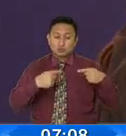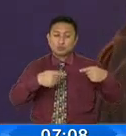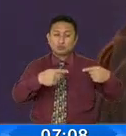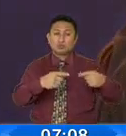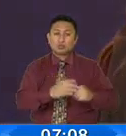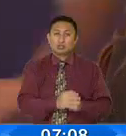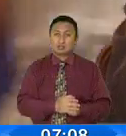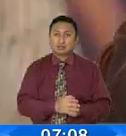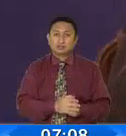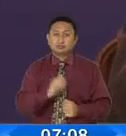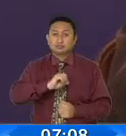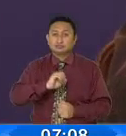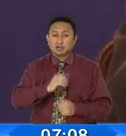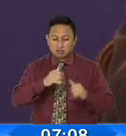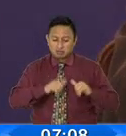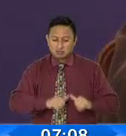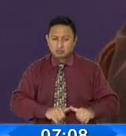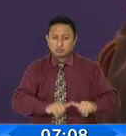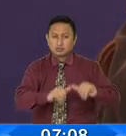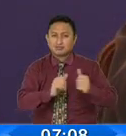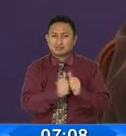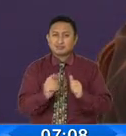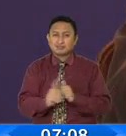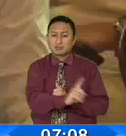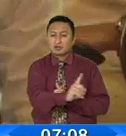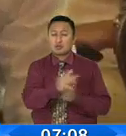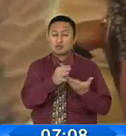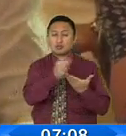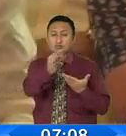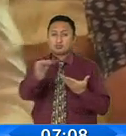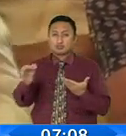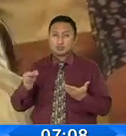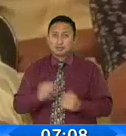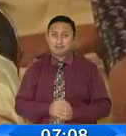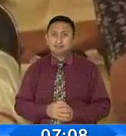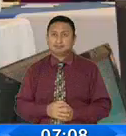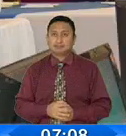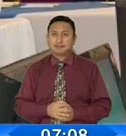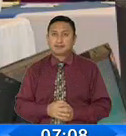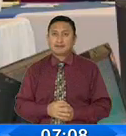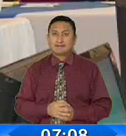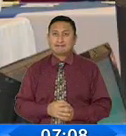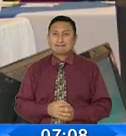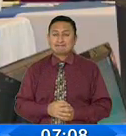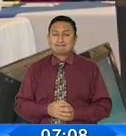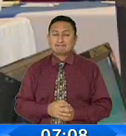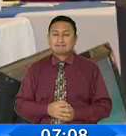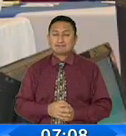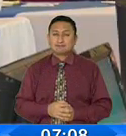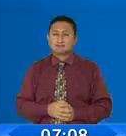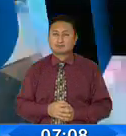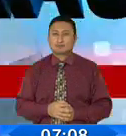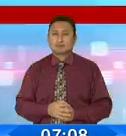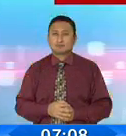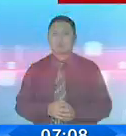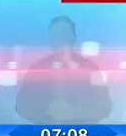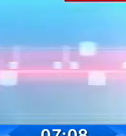e indefinidos en cada uno de los cantones. Informó Celeste Dueñas.